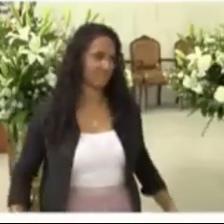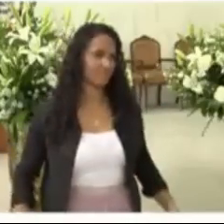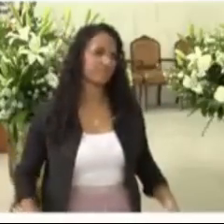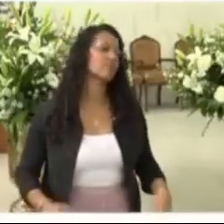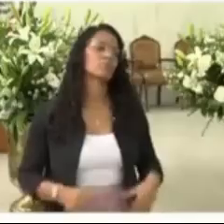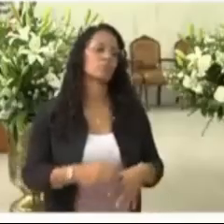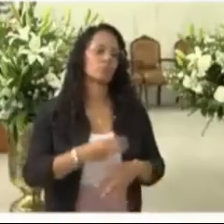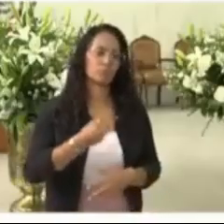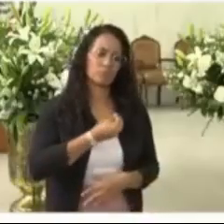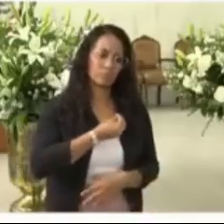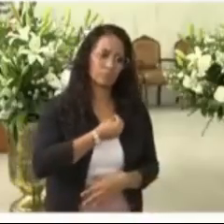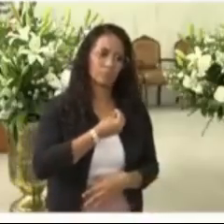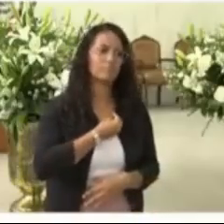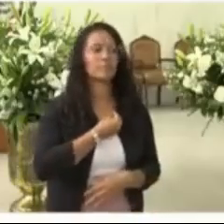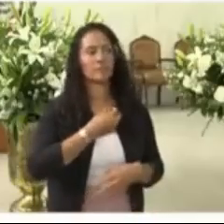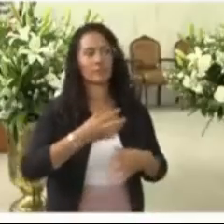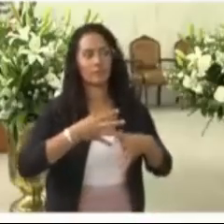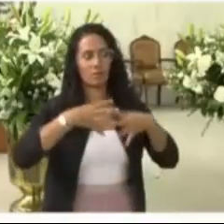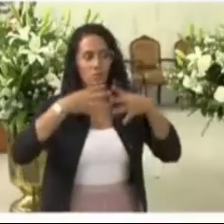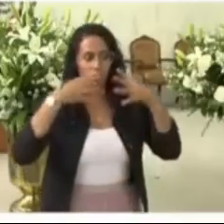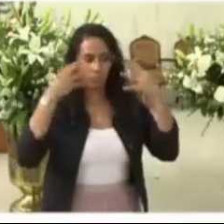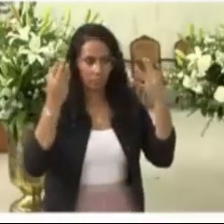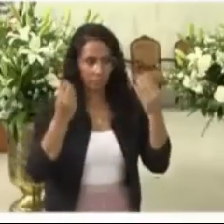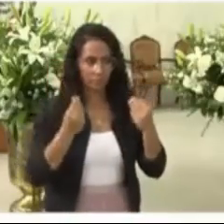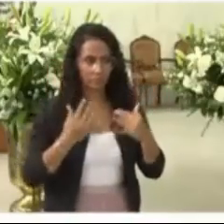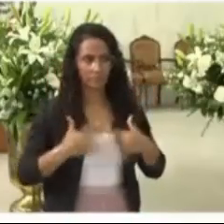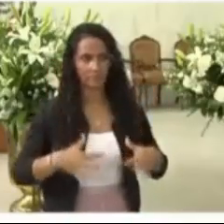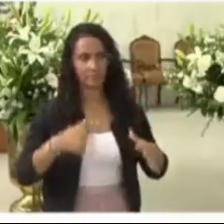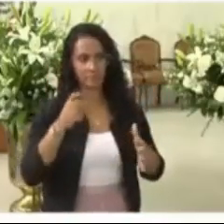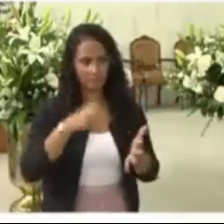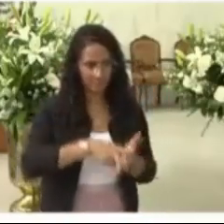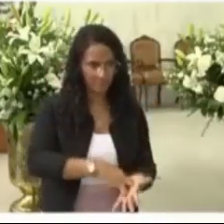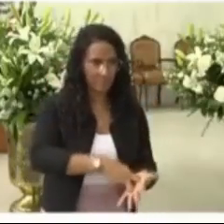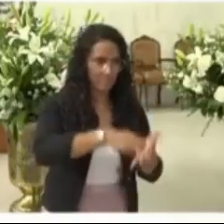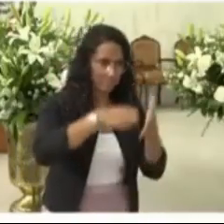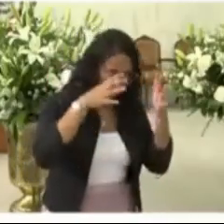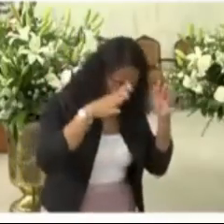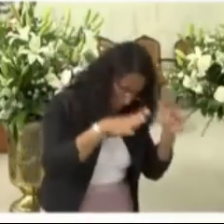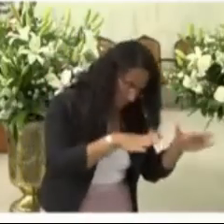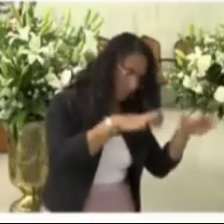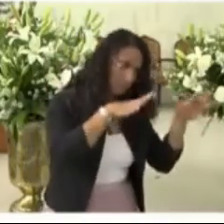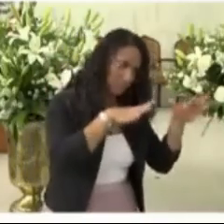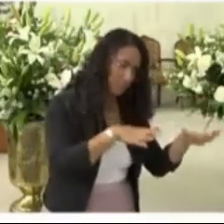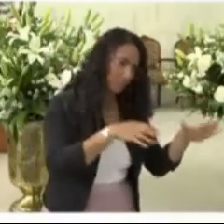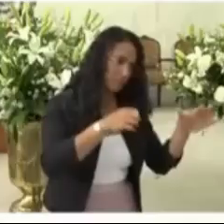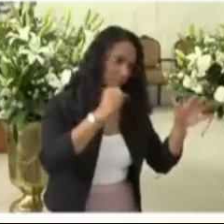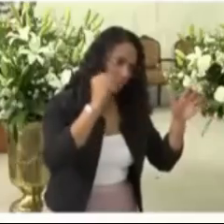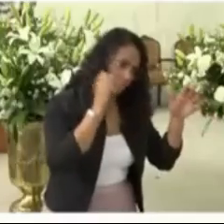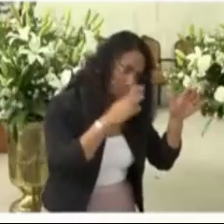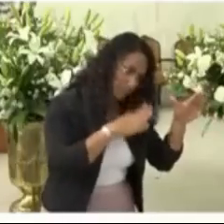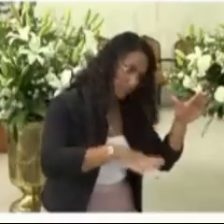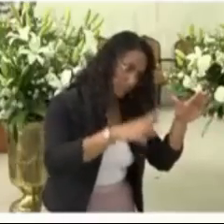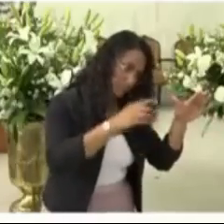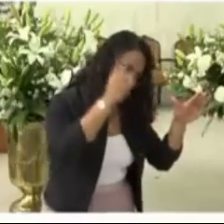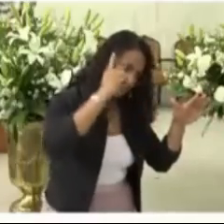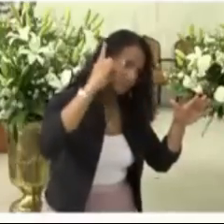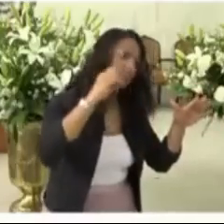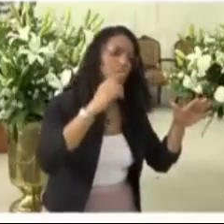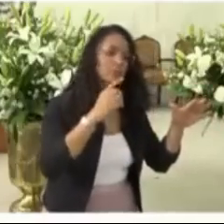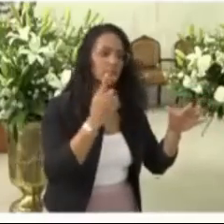sobre su cabeza y se humilló y postró delante del Señor, porque lo que se